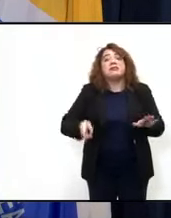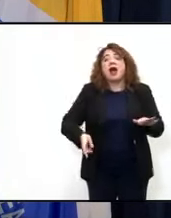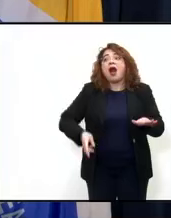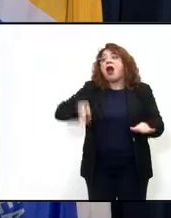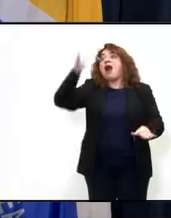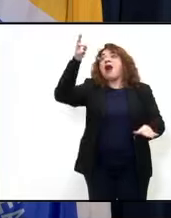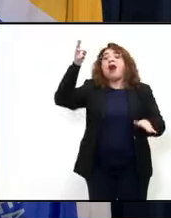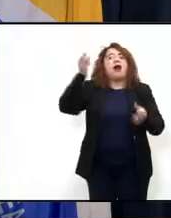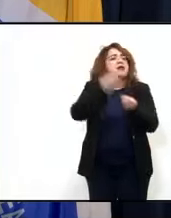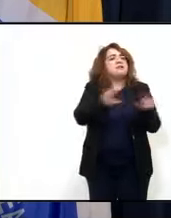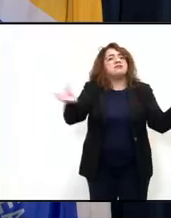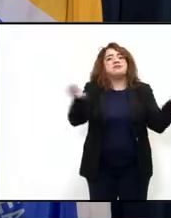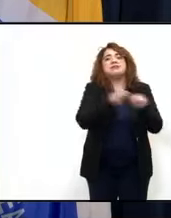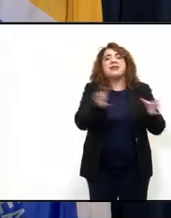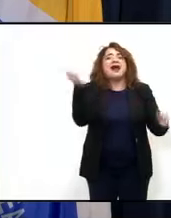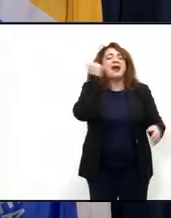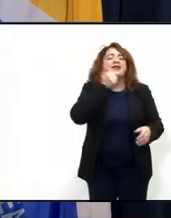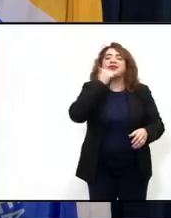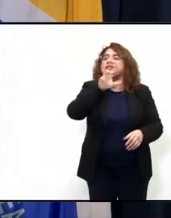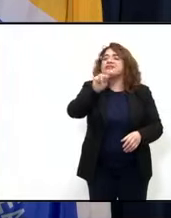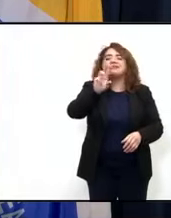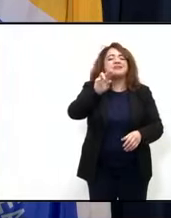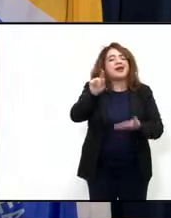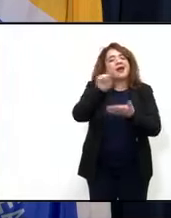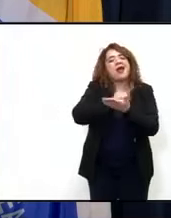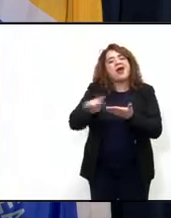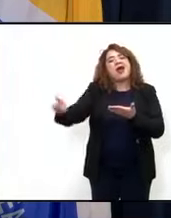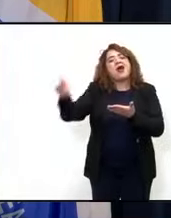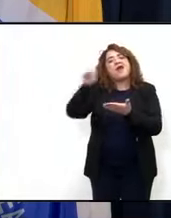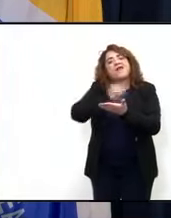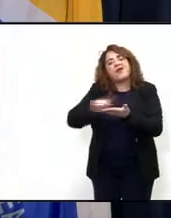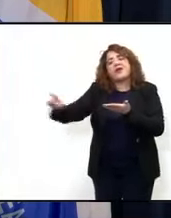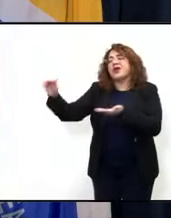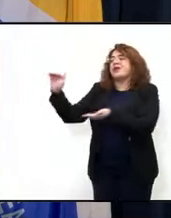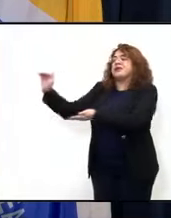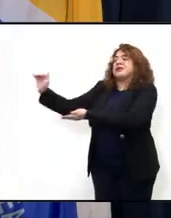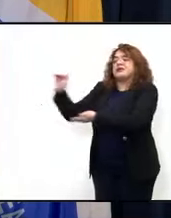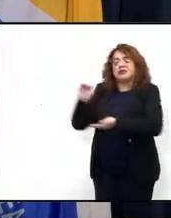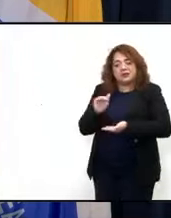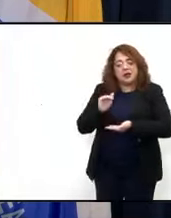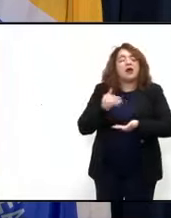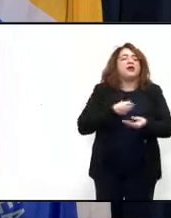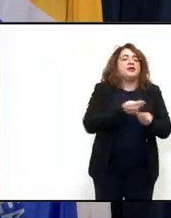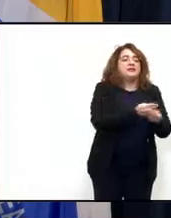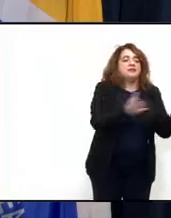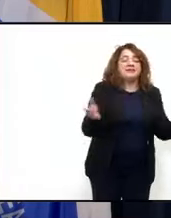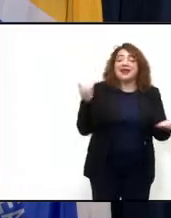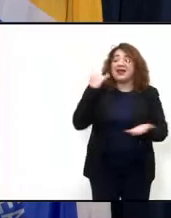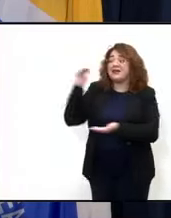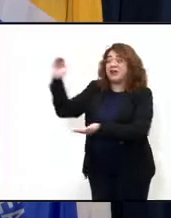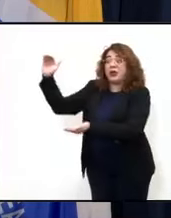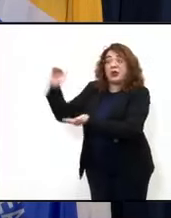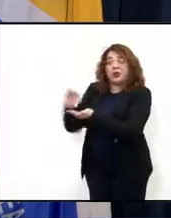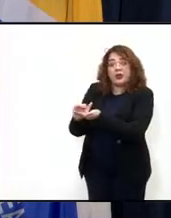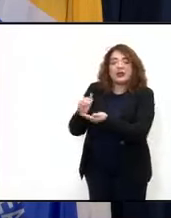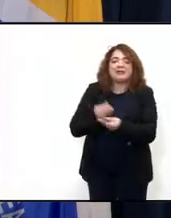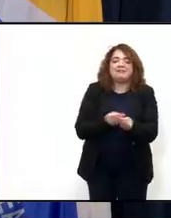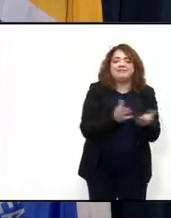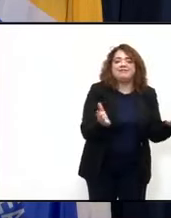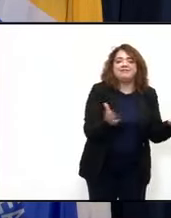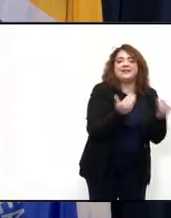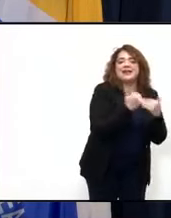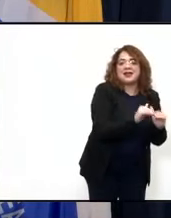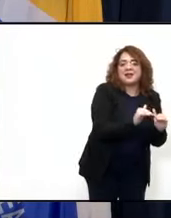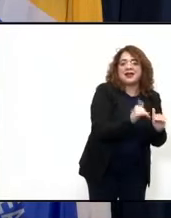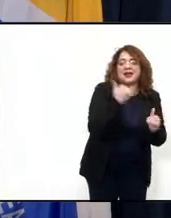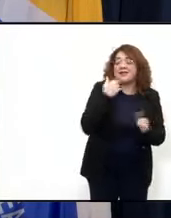la cantidad que ha sido asignada. Mientras recibimos más, vamos a poder ofrecer más citas para la comunidad.